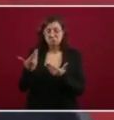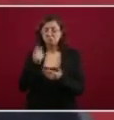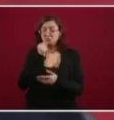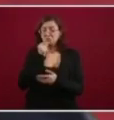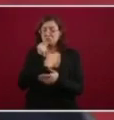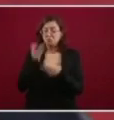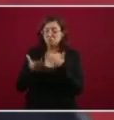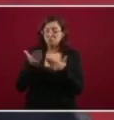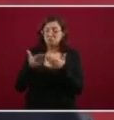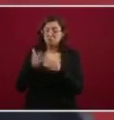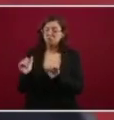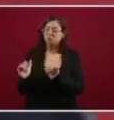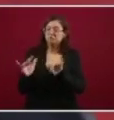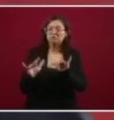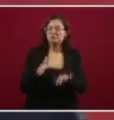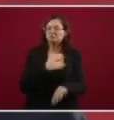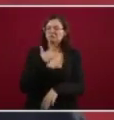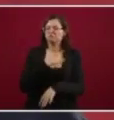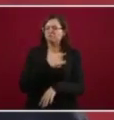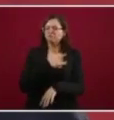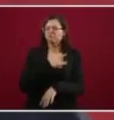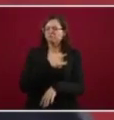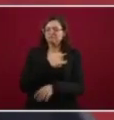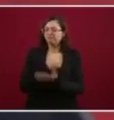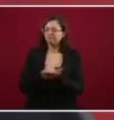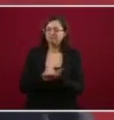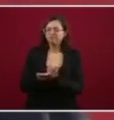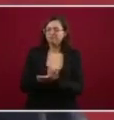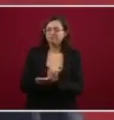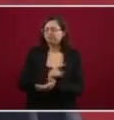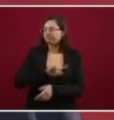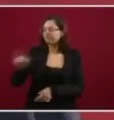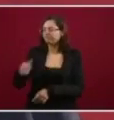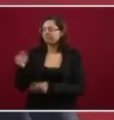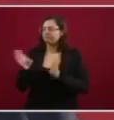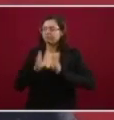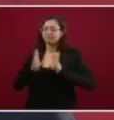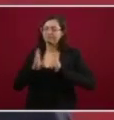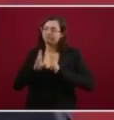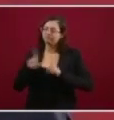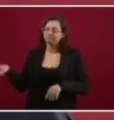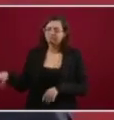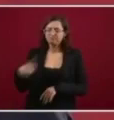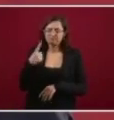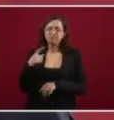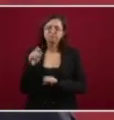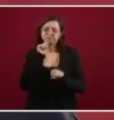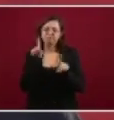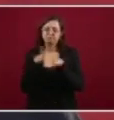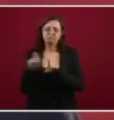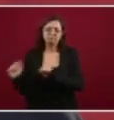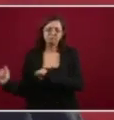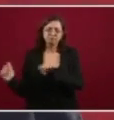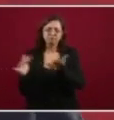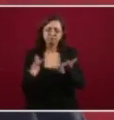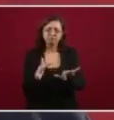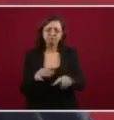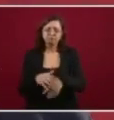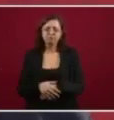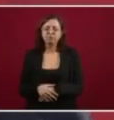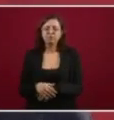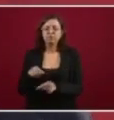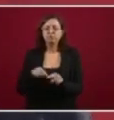decidió movilizar inmediatamente después a los elementos del ejército